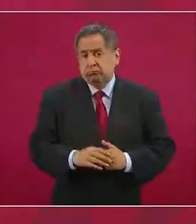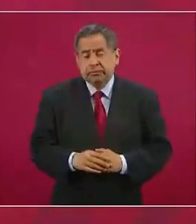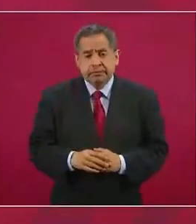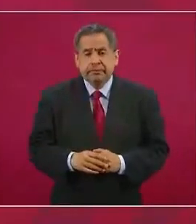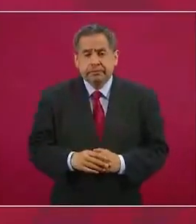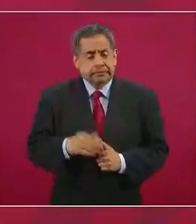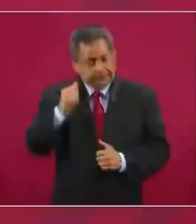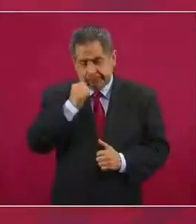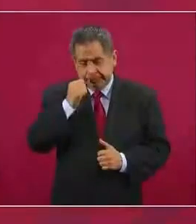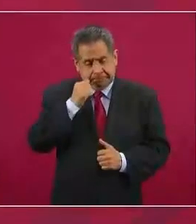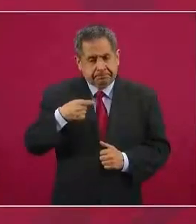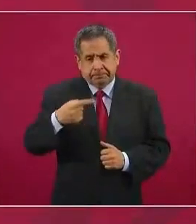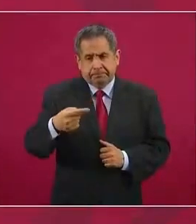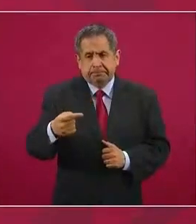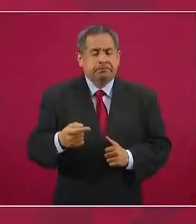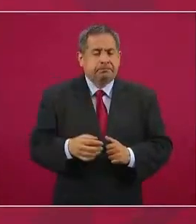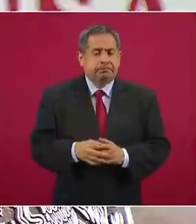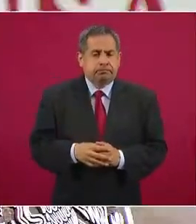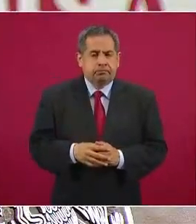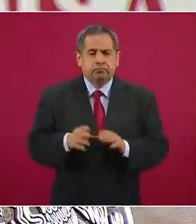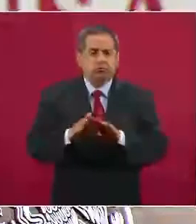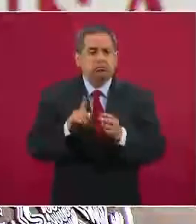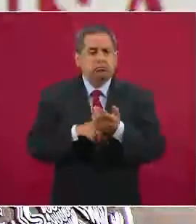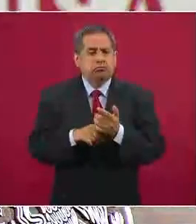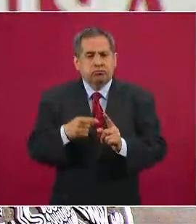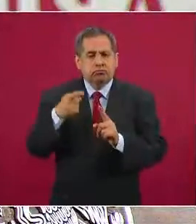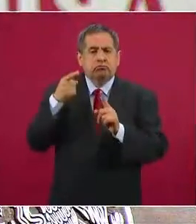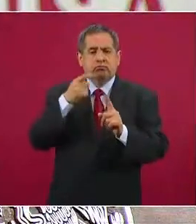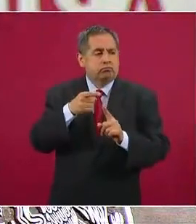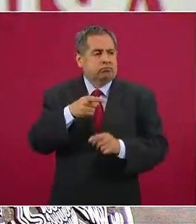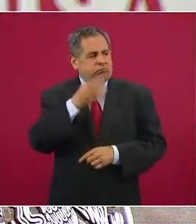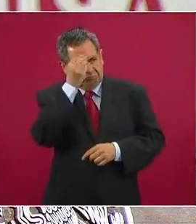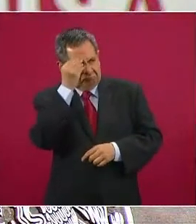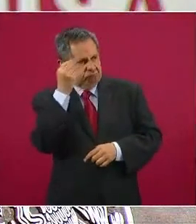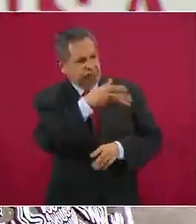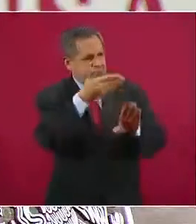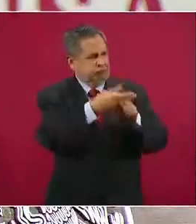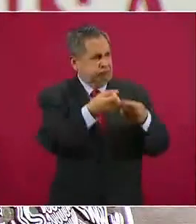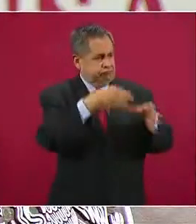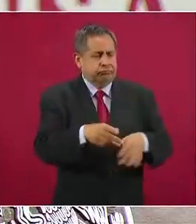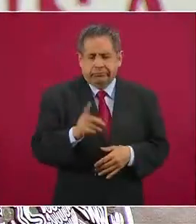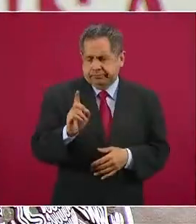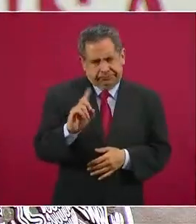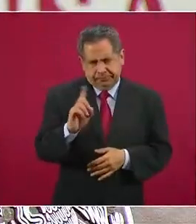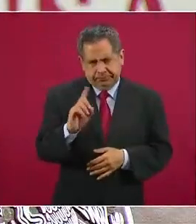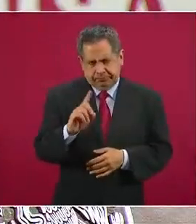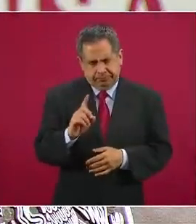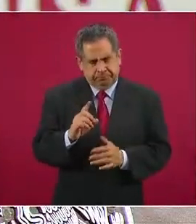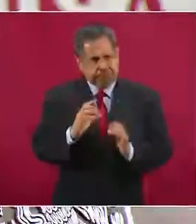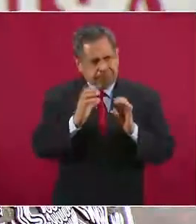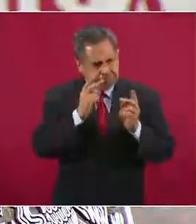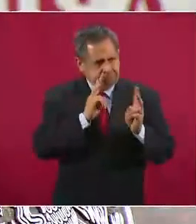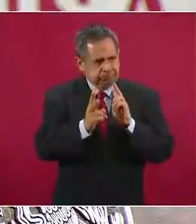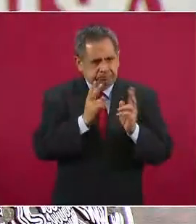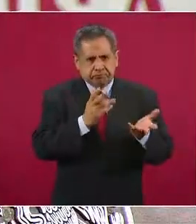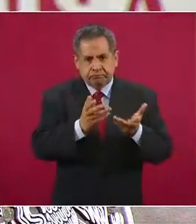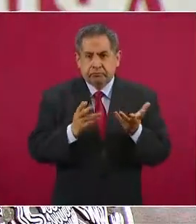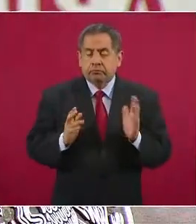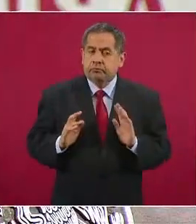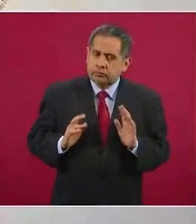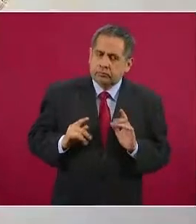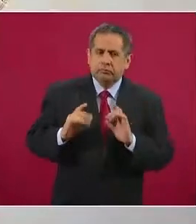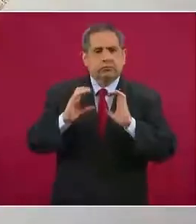Va a haber, y no es el propósito perjudicar a las empresas, nada más que si también